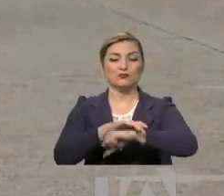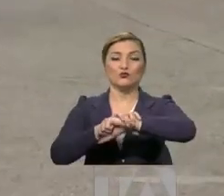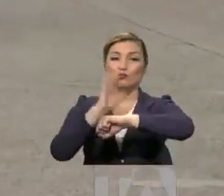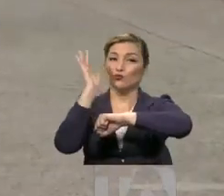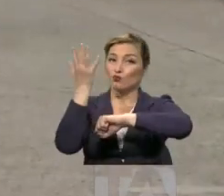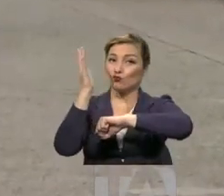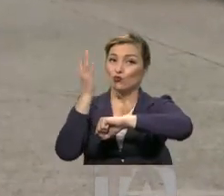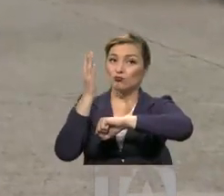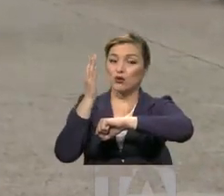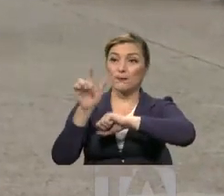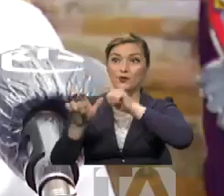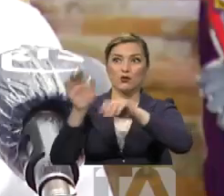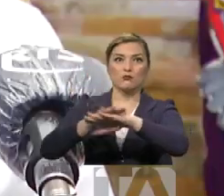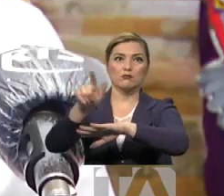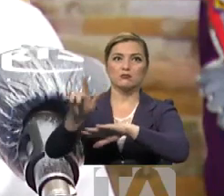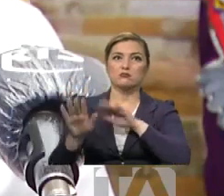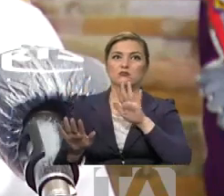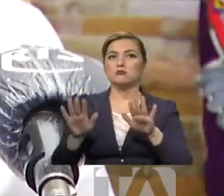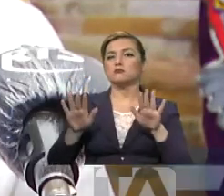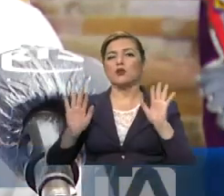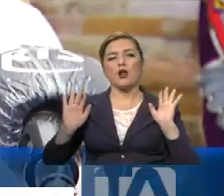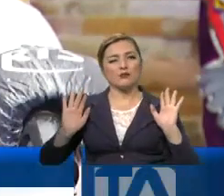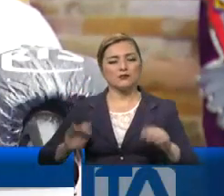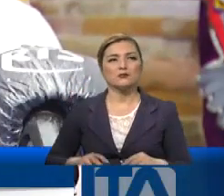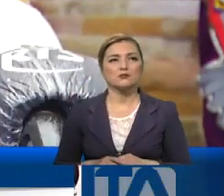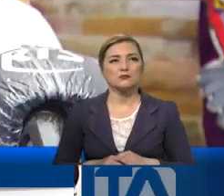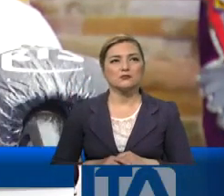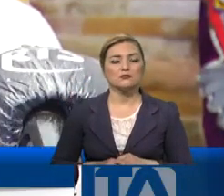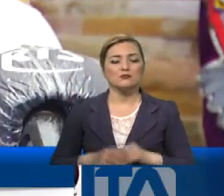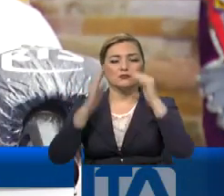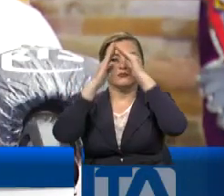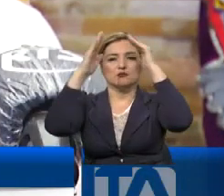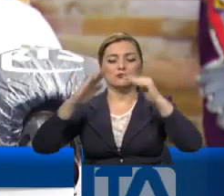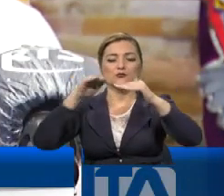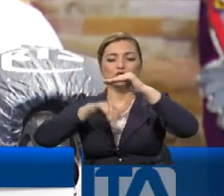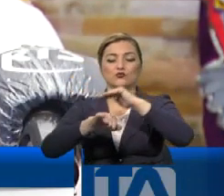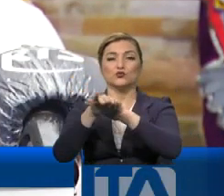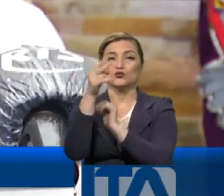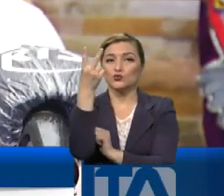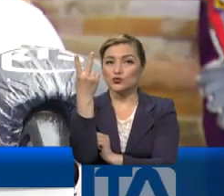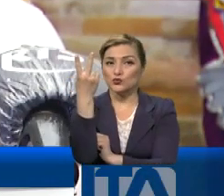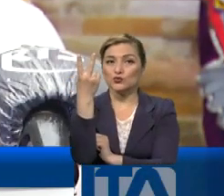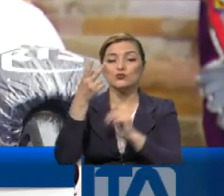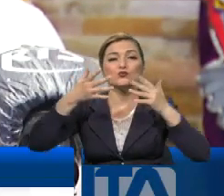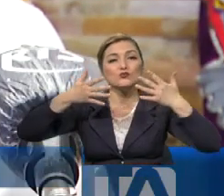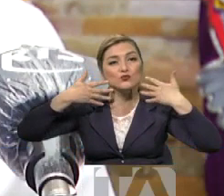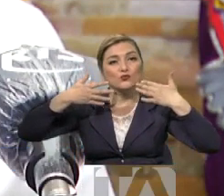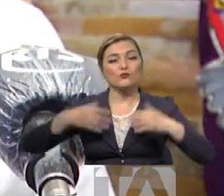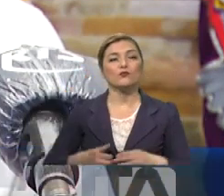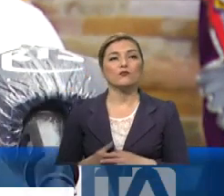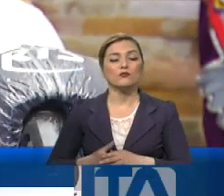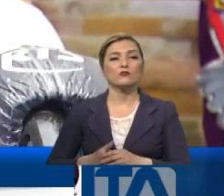detenidos, pero sí sospechosos. Se han ejecutado 2 allanamientos acá en la ciudad de Guayaquil. Producto de esos